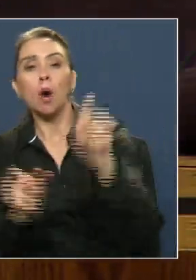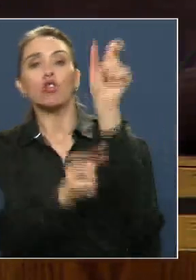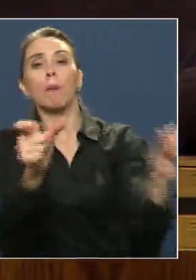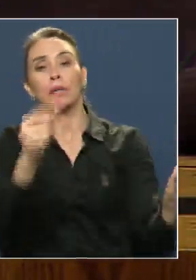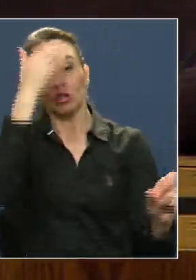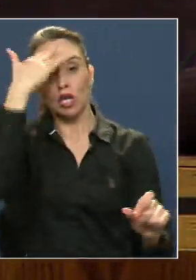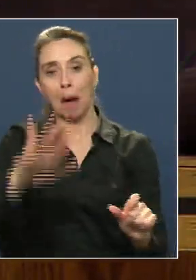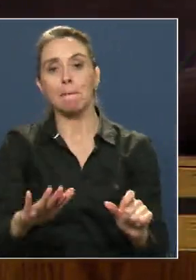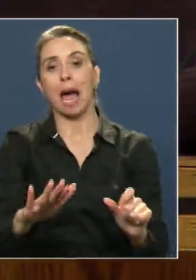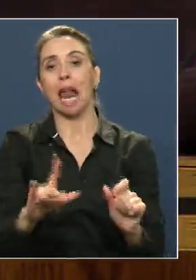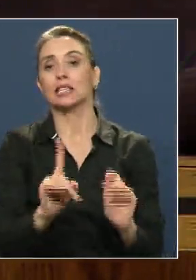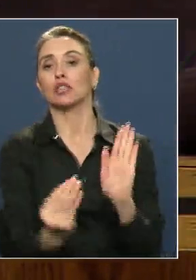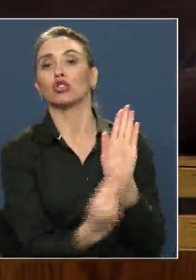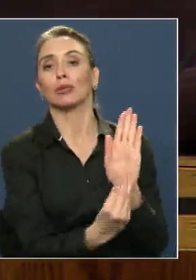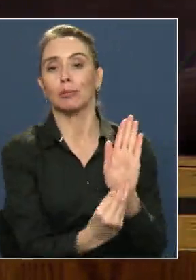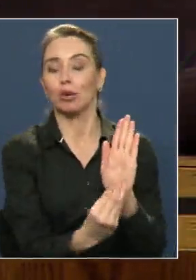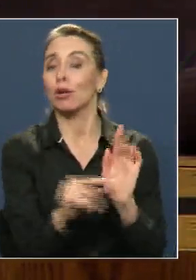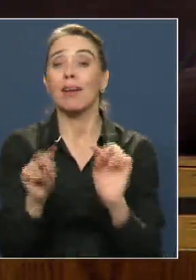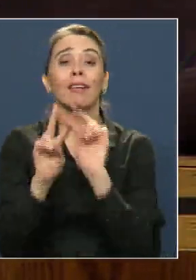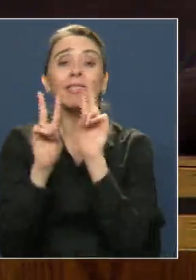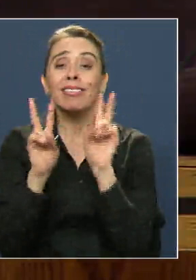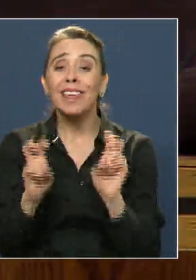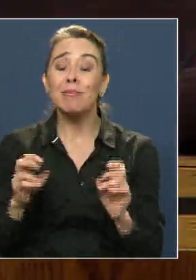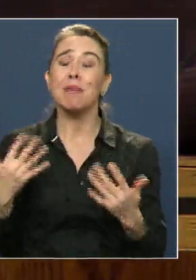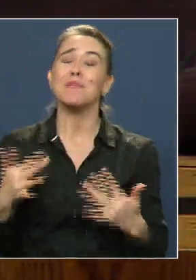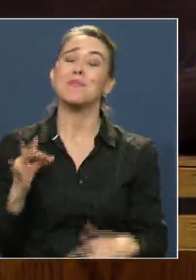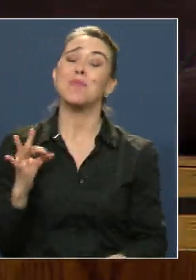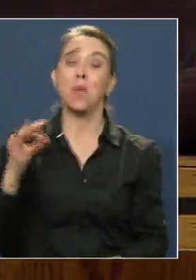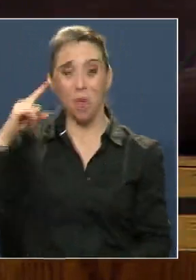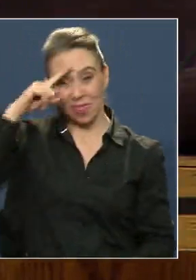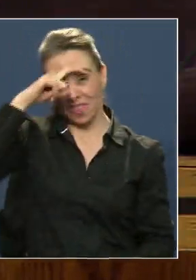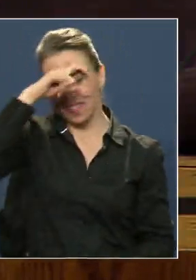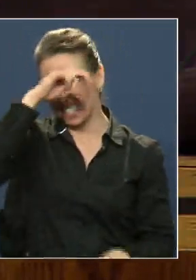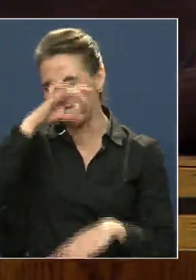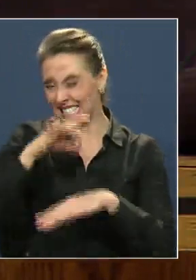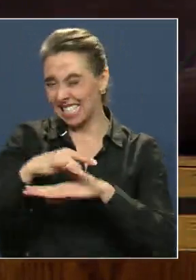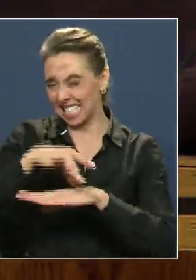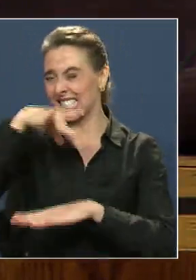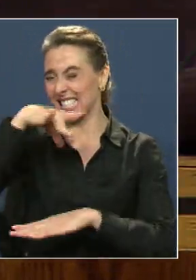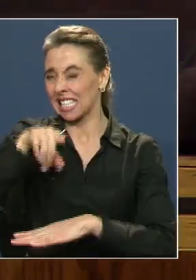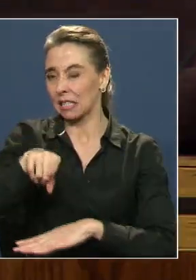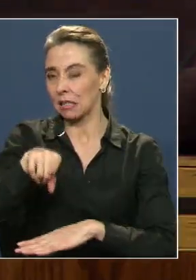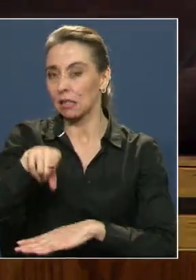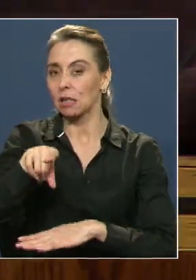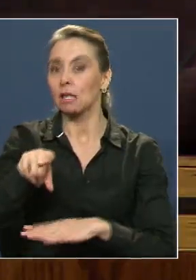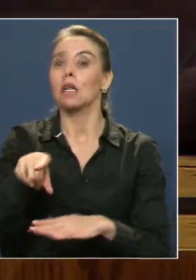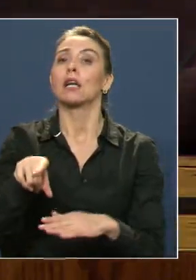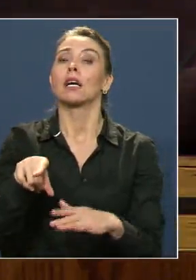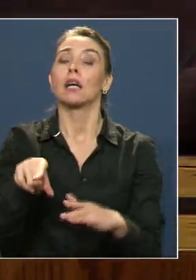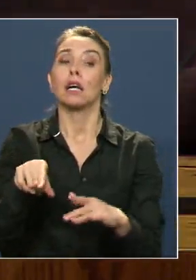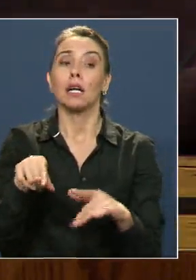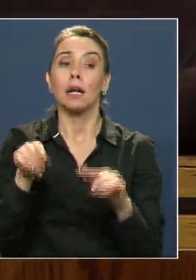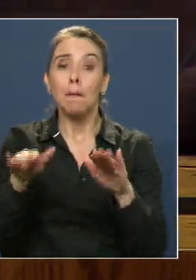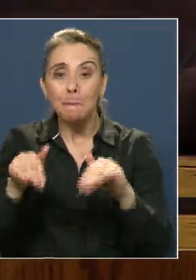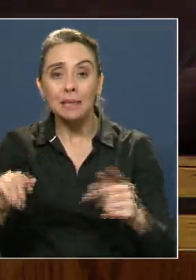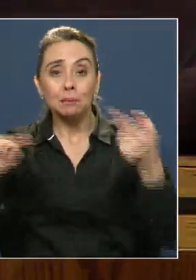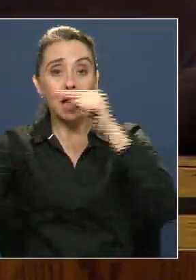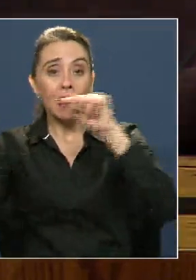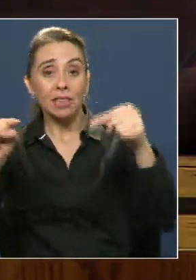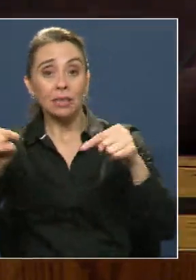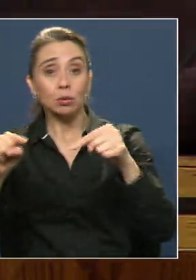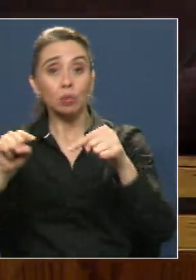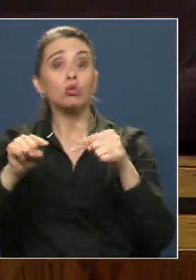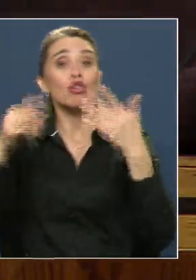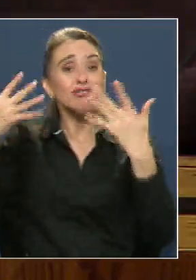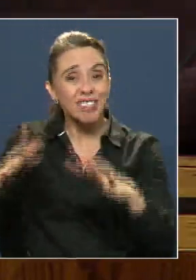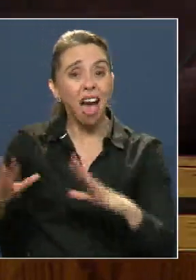porque este es un tema extraordinariamente complejo y delicado. Y esta misma discusión se produjo en el